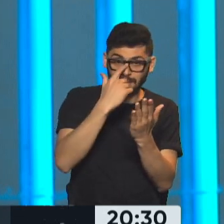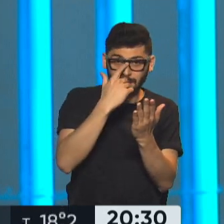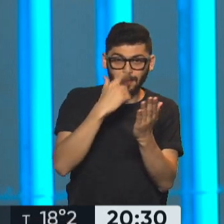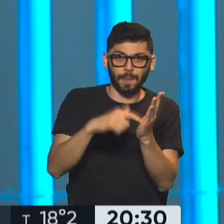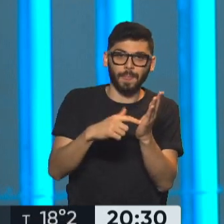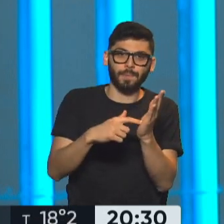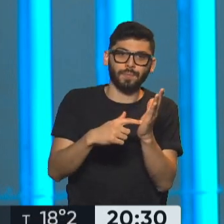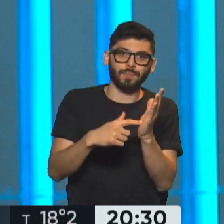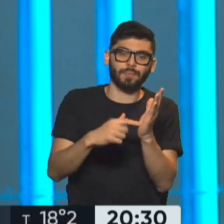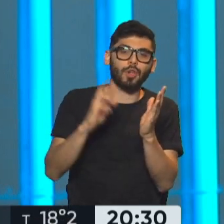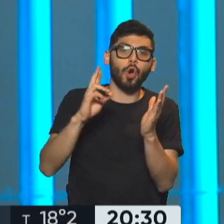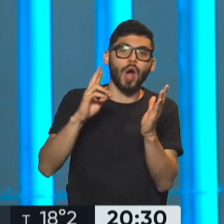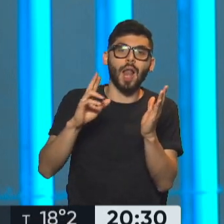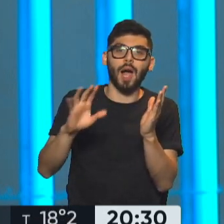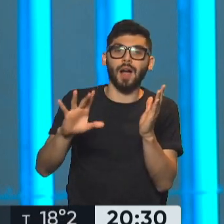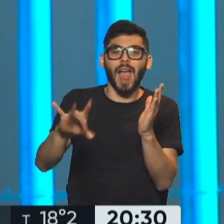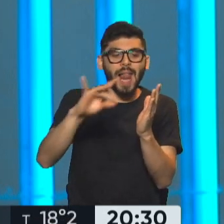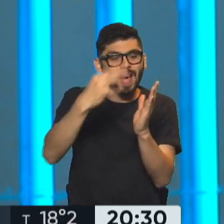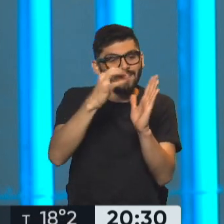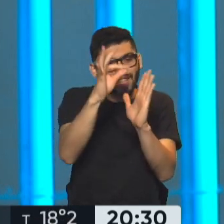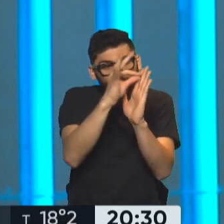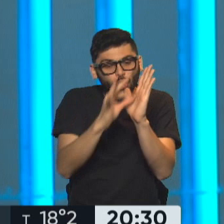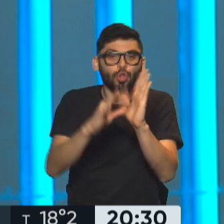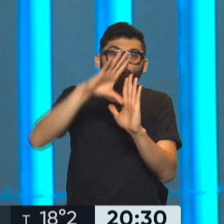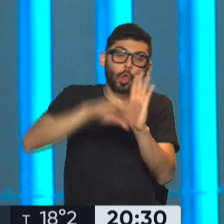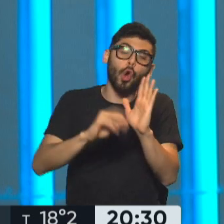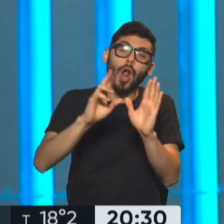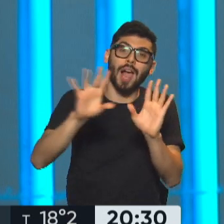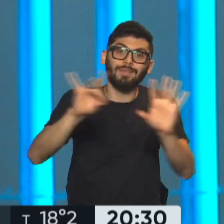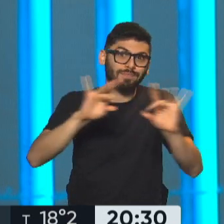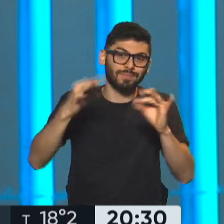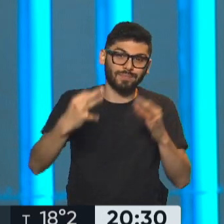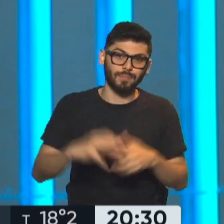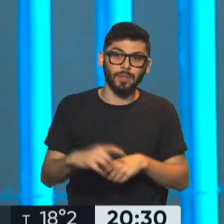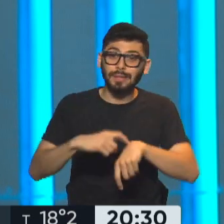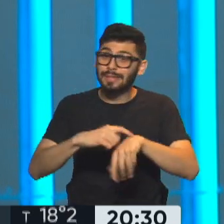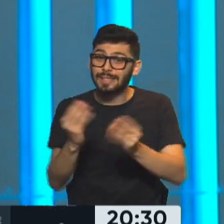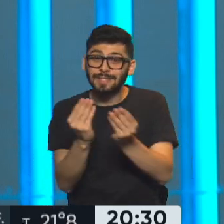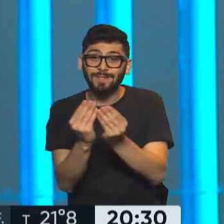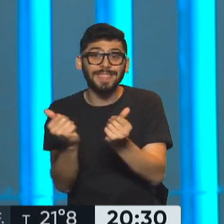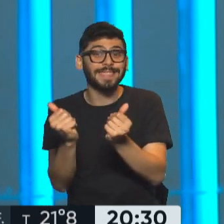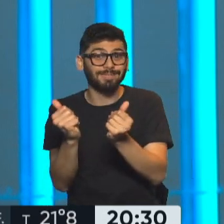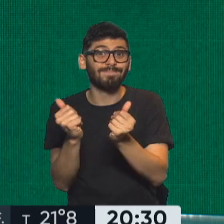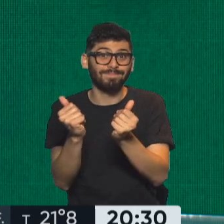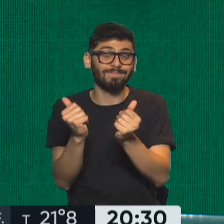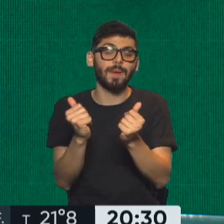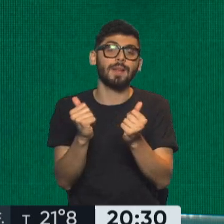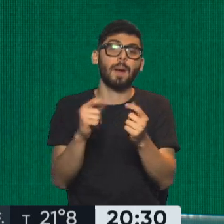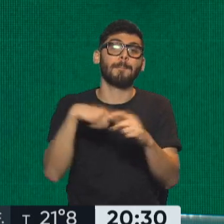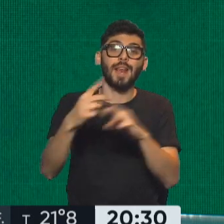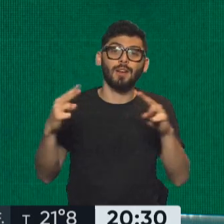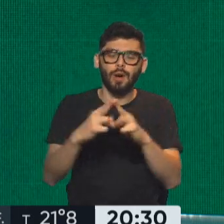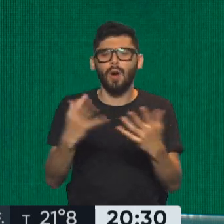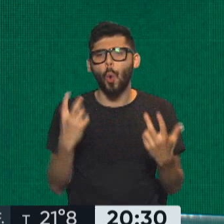marcar individualmente a quienes quieren que entre a la legislatura. Nos estamos yendo. Así que mañana nos